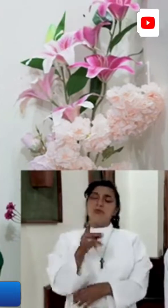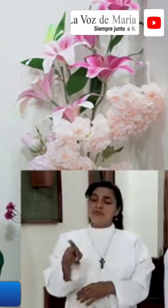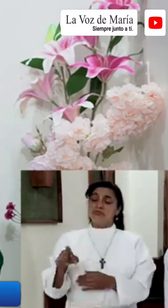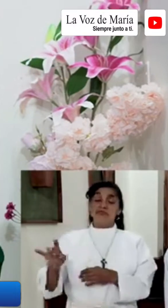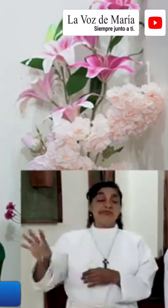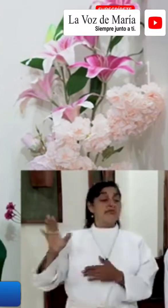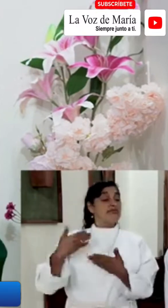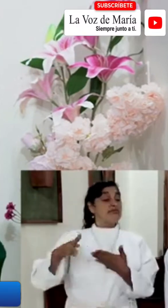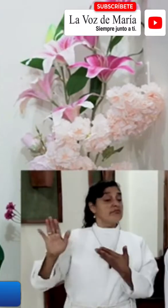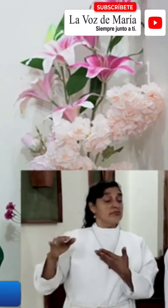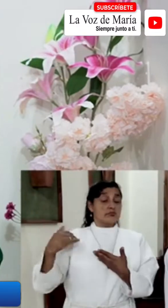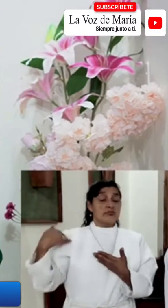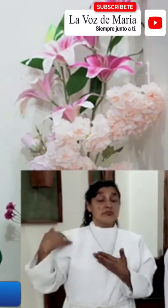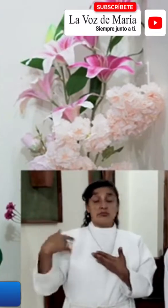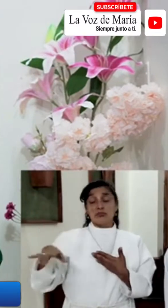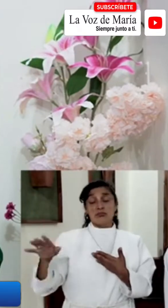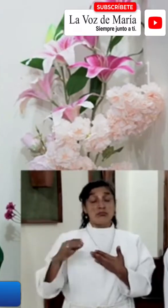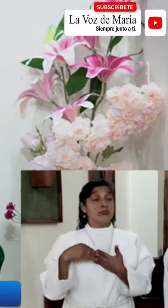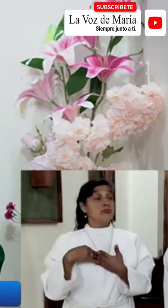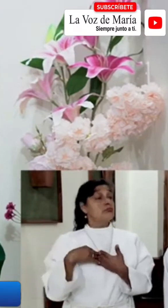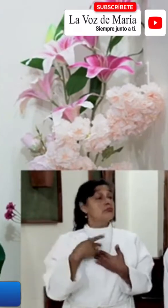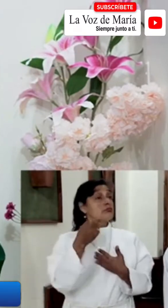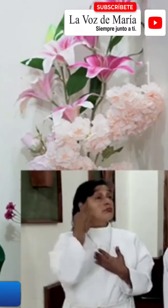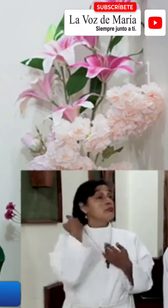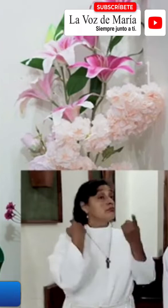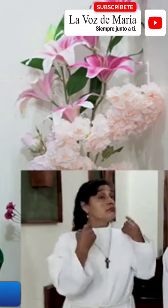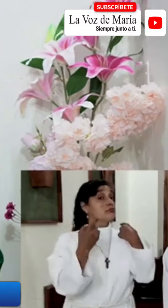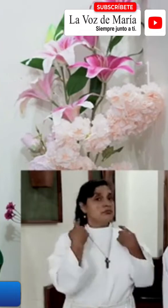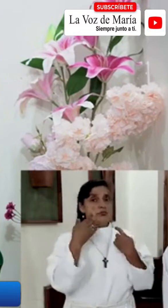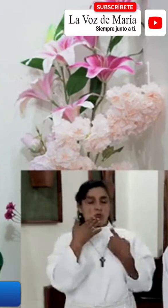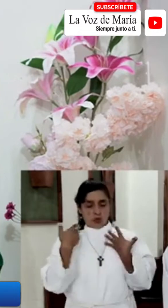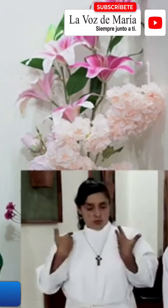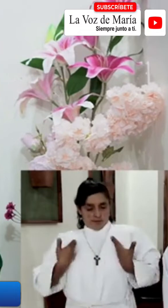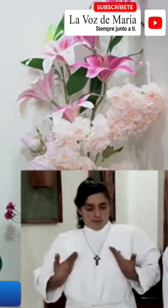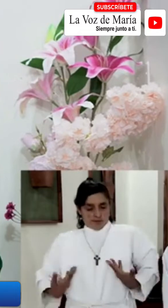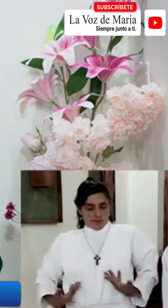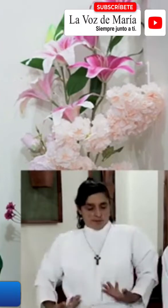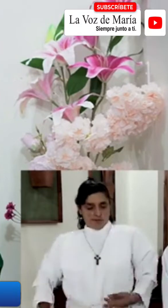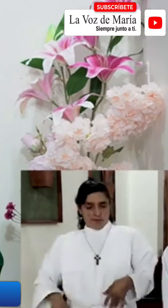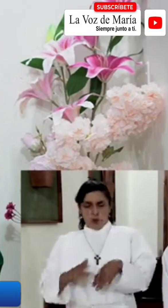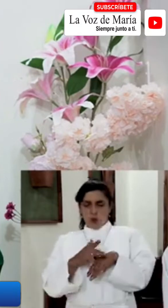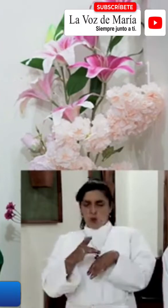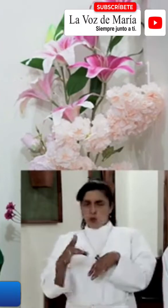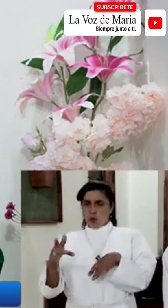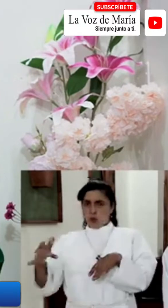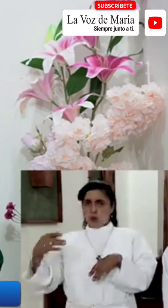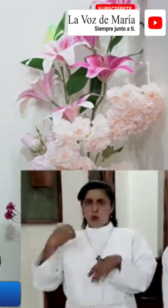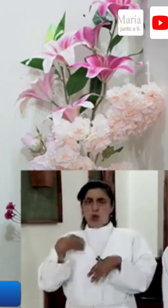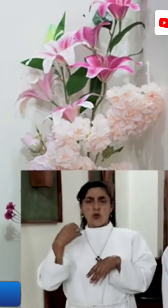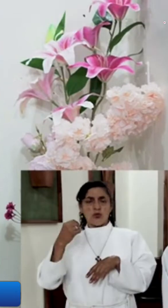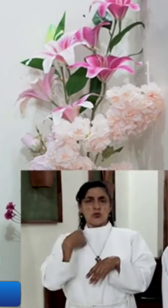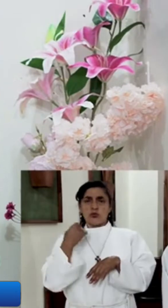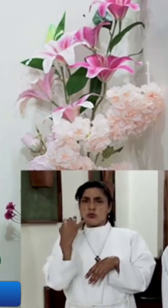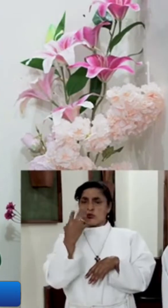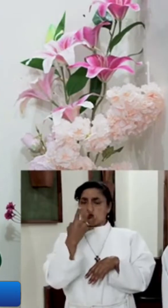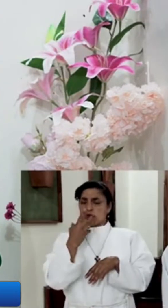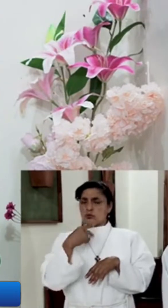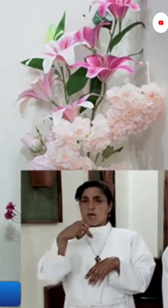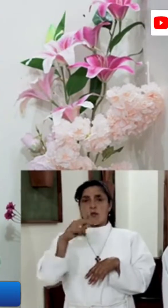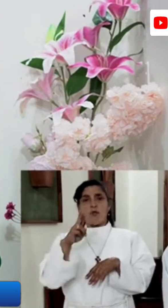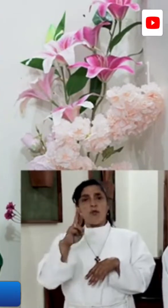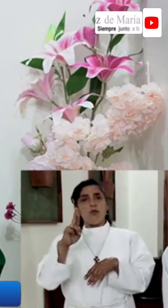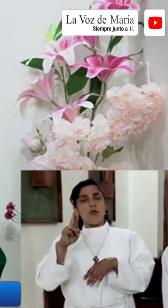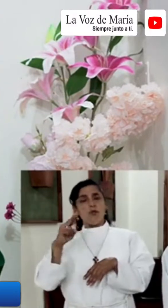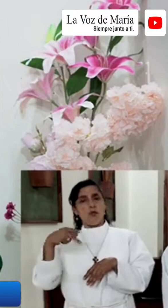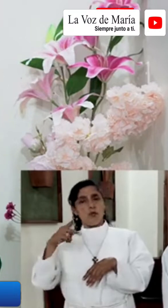Igualmente describe, dice, un hombre que vestía de púrpura, de telas finas, que banqueteaba,